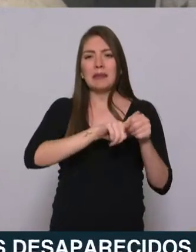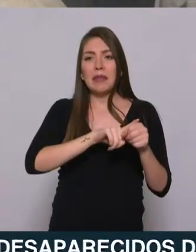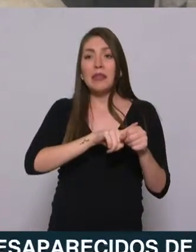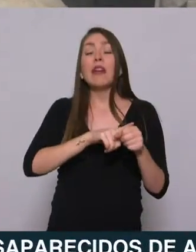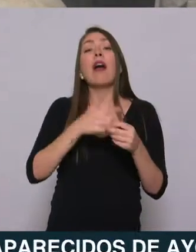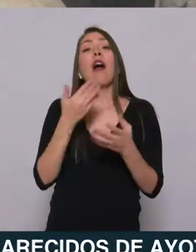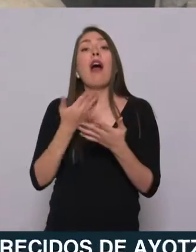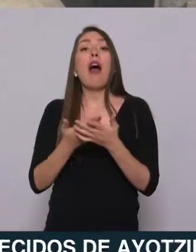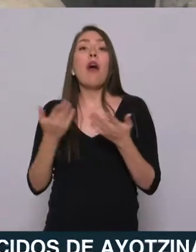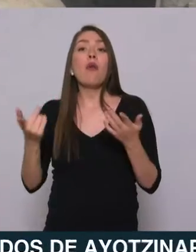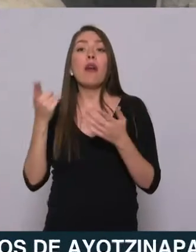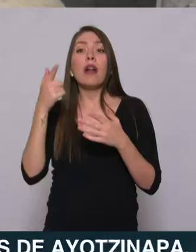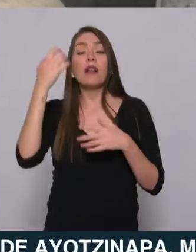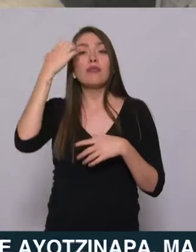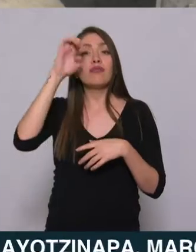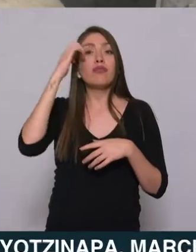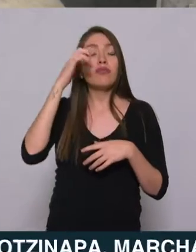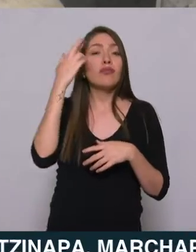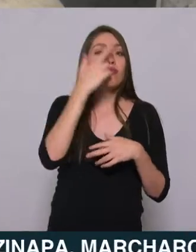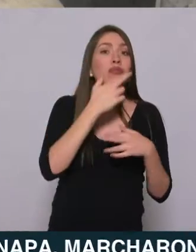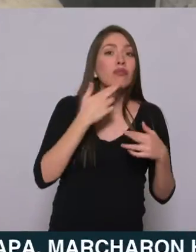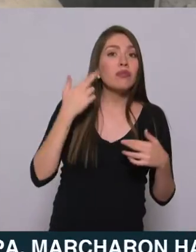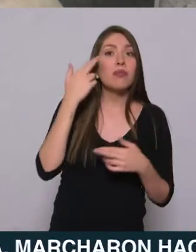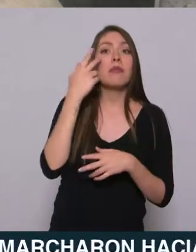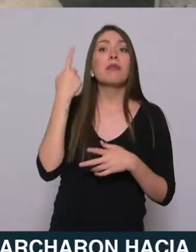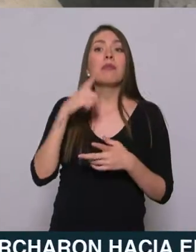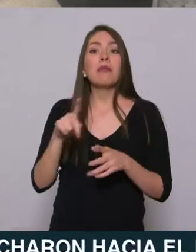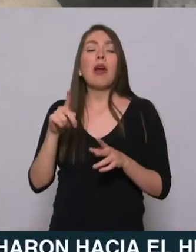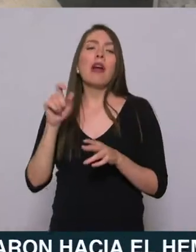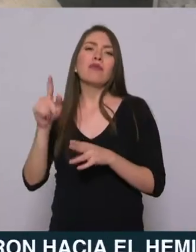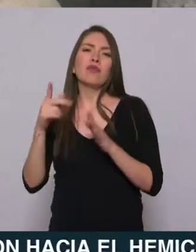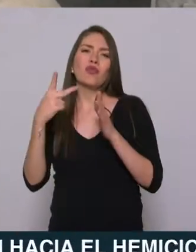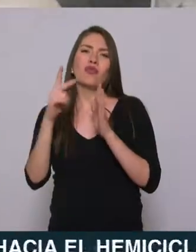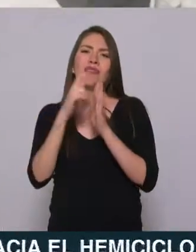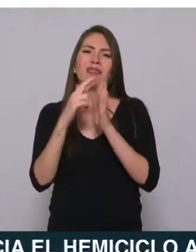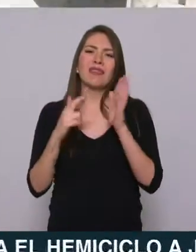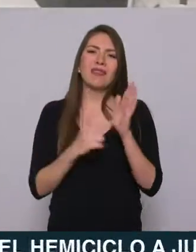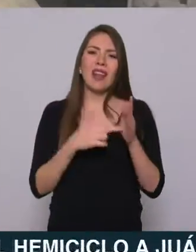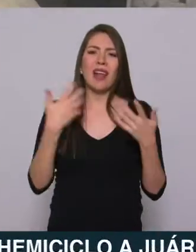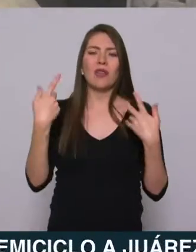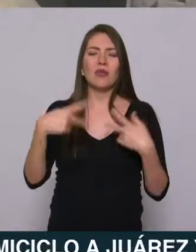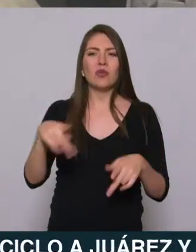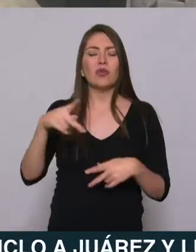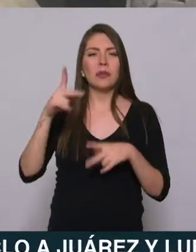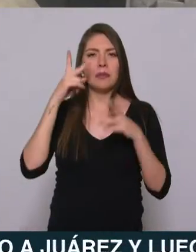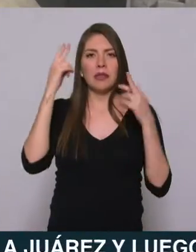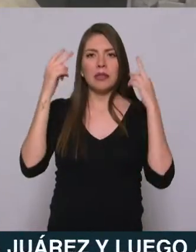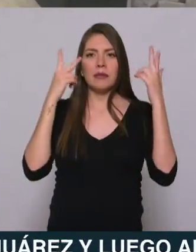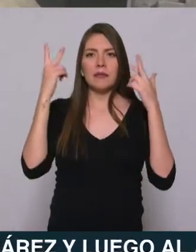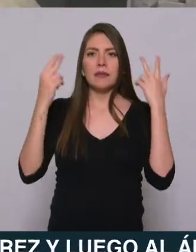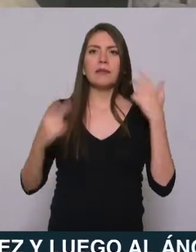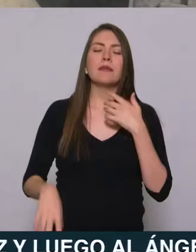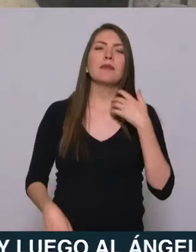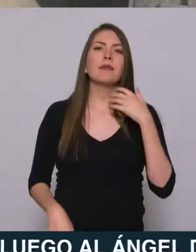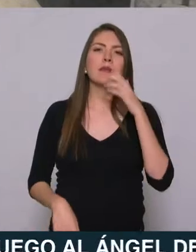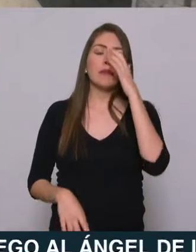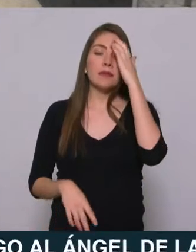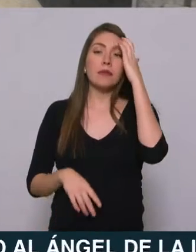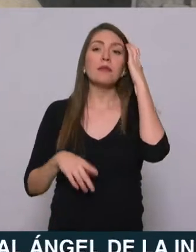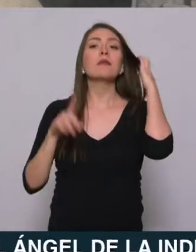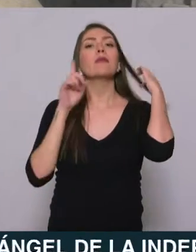revisando, para concluir la limpieza con la normatividad adecuada de Bellas Artes. Viene una chica que es del laboratorio